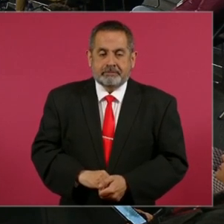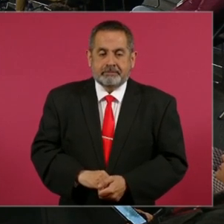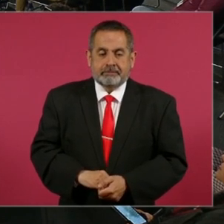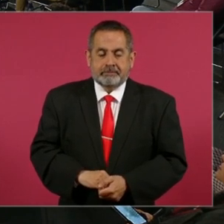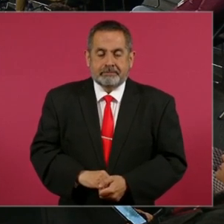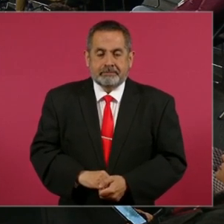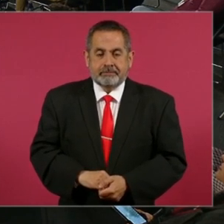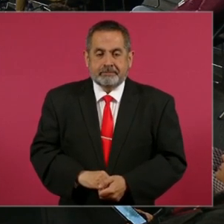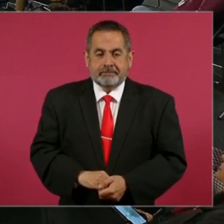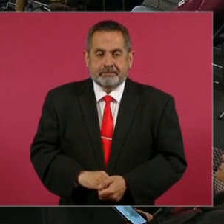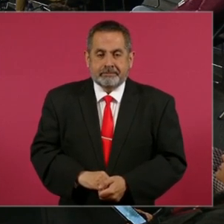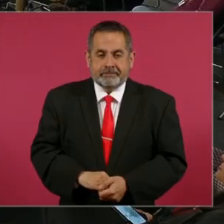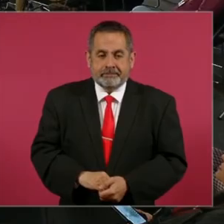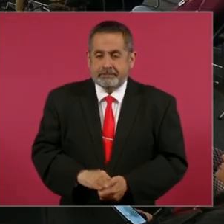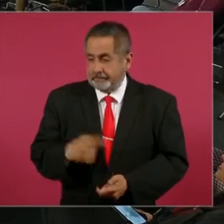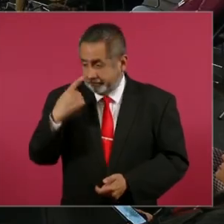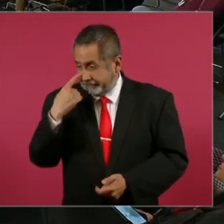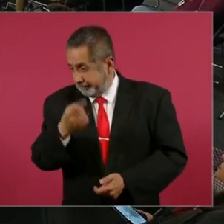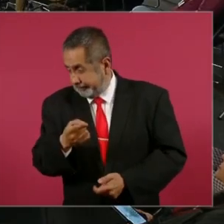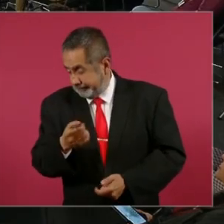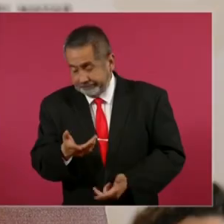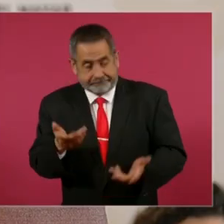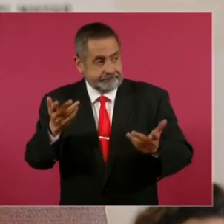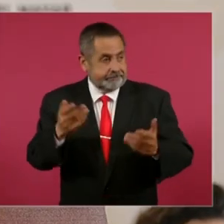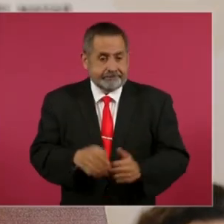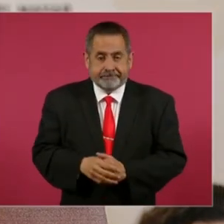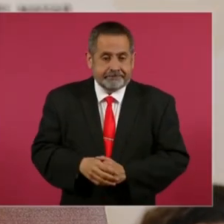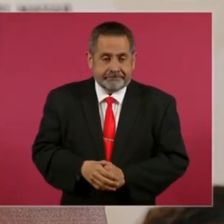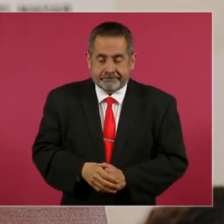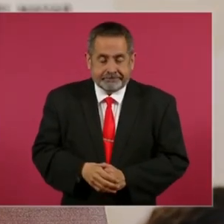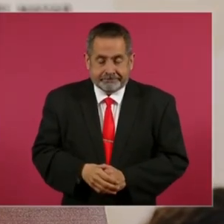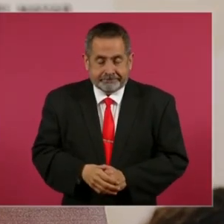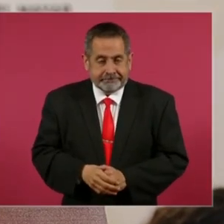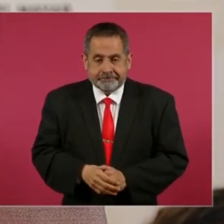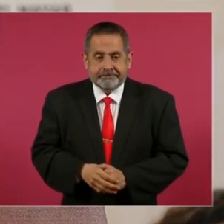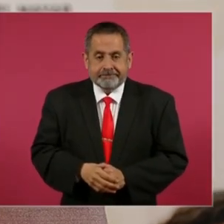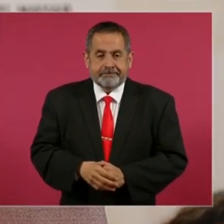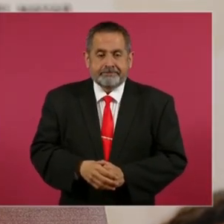programas sociales. Fíjense eso. Sí, pues es que